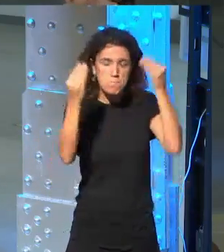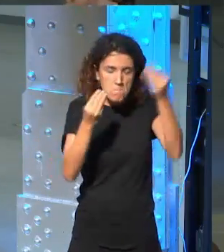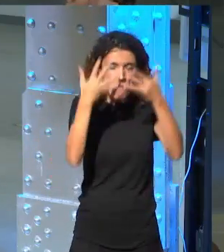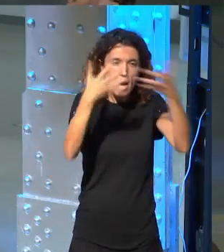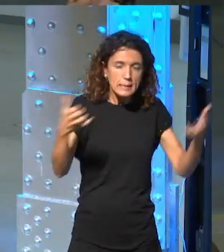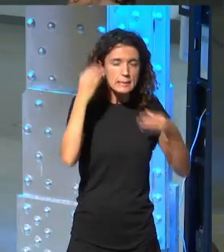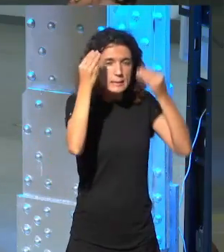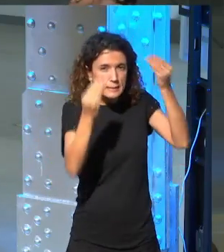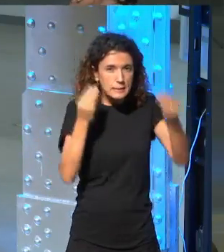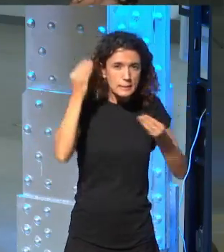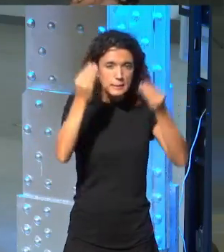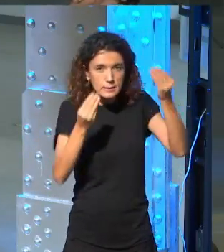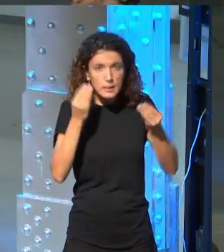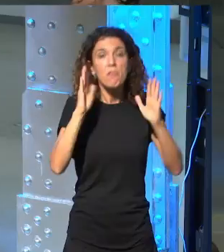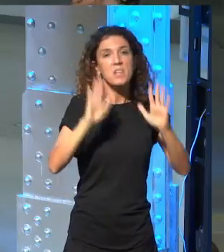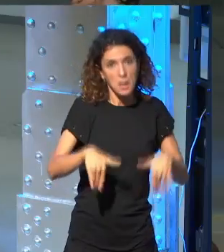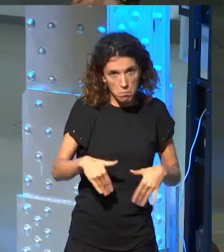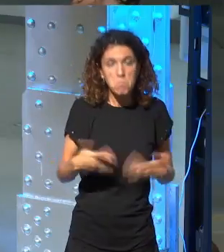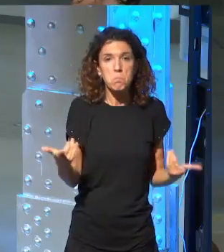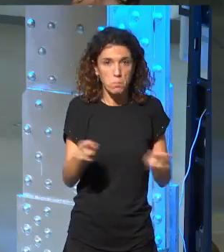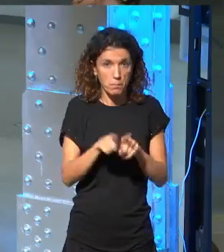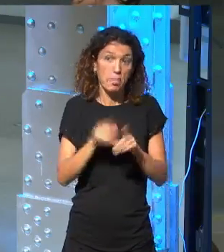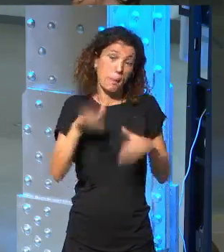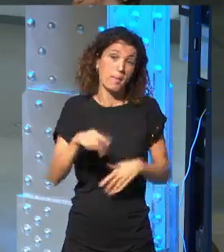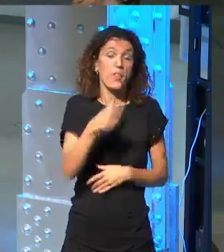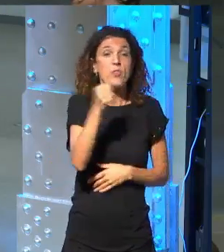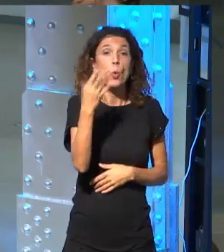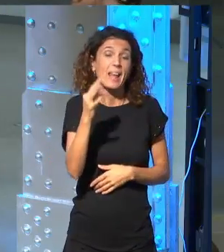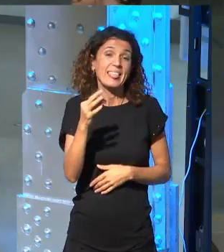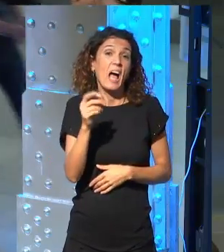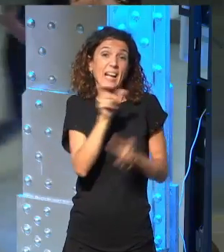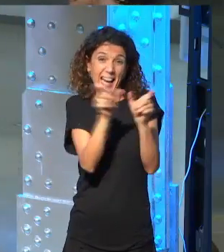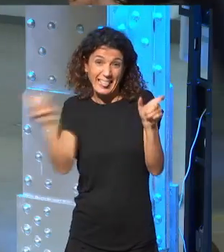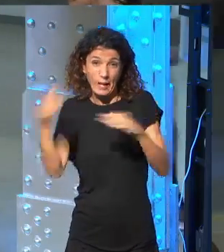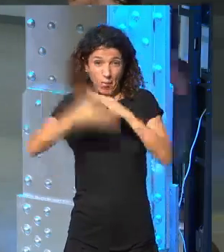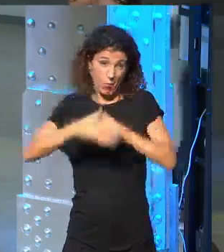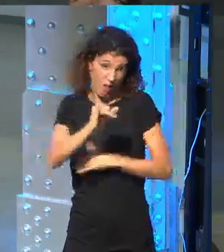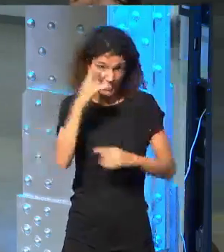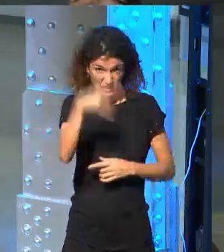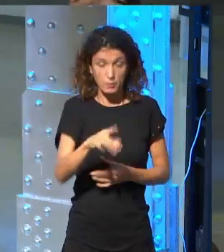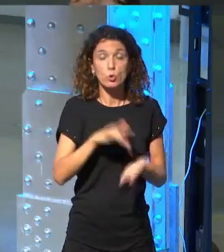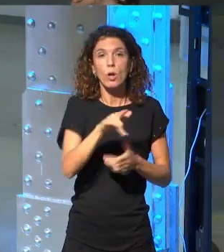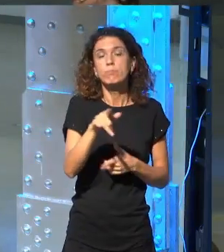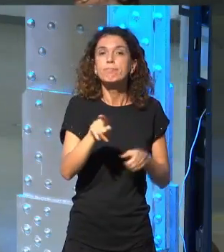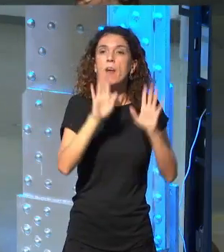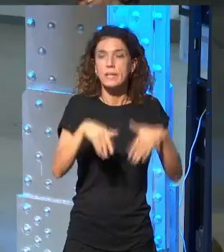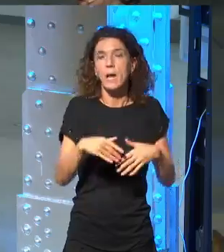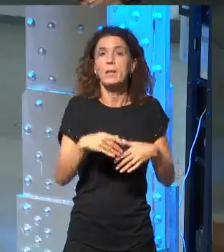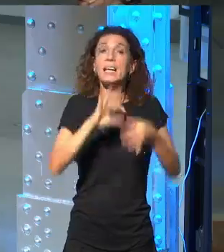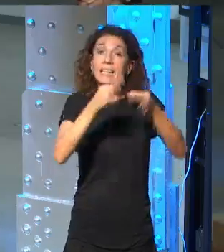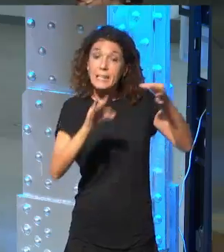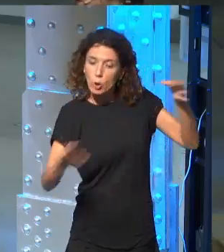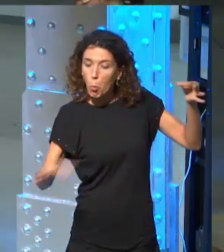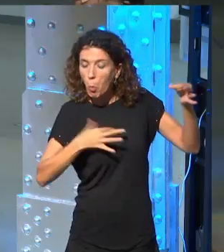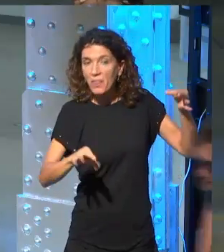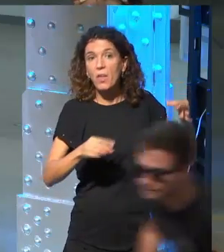frase y aparte, claro, con la limitación de los 140 caracteres. Porque luego ya en el desarrollo del hilo sí que me voy a permitir, pues